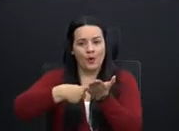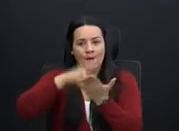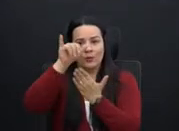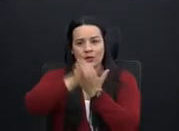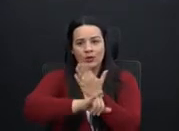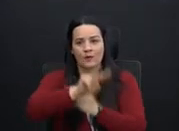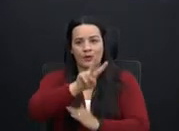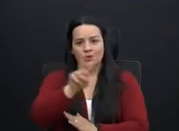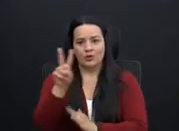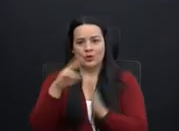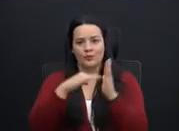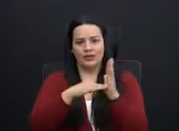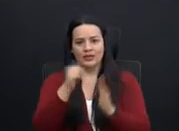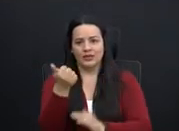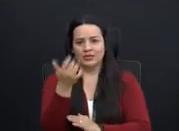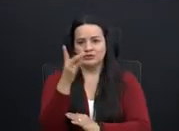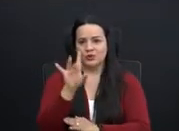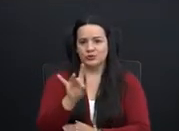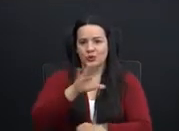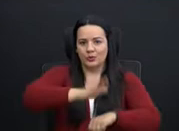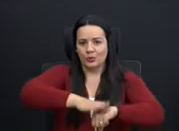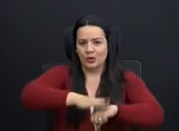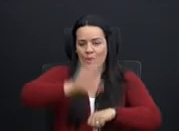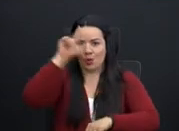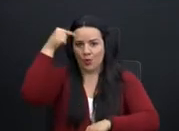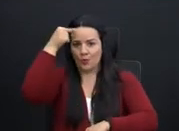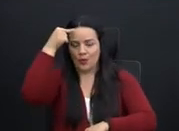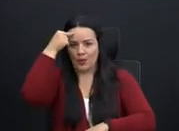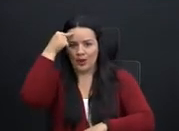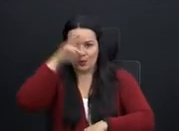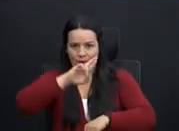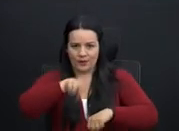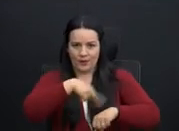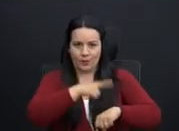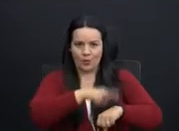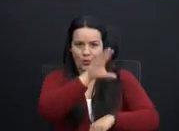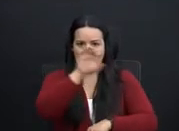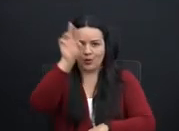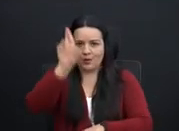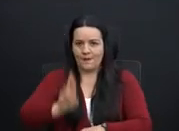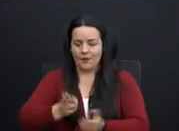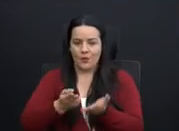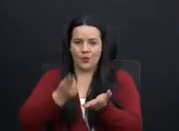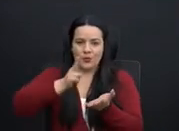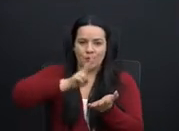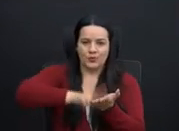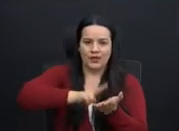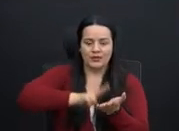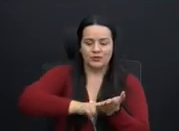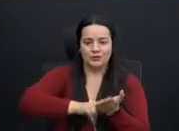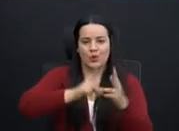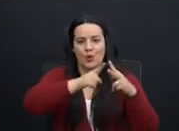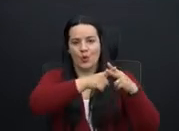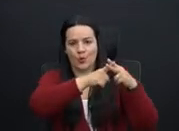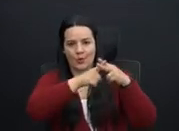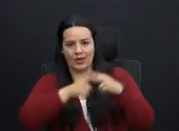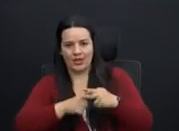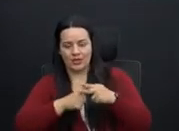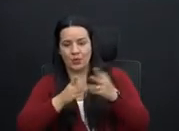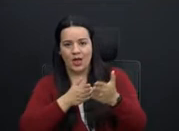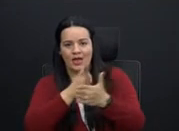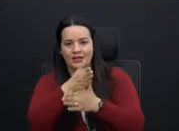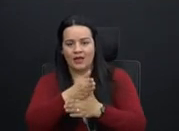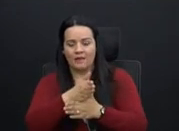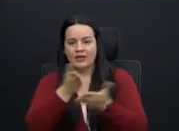proyecto 22.018, autorización del Gobierno de la República de Costa Rica para la contratación de un crédito por medio